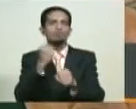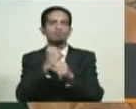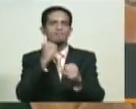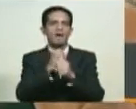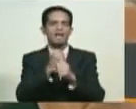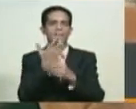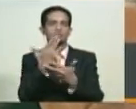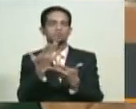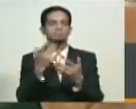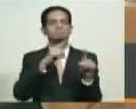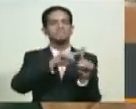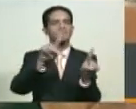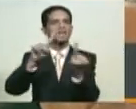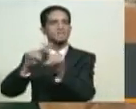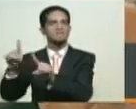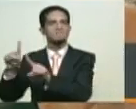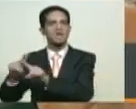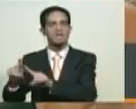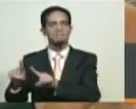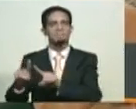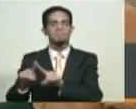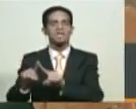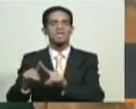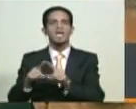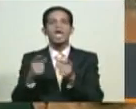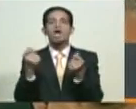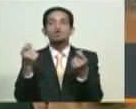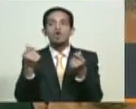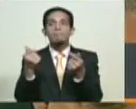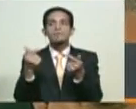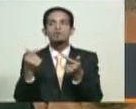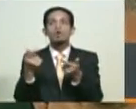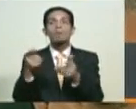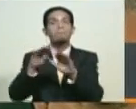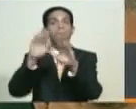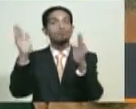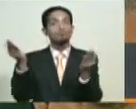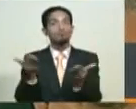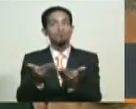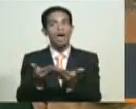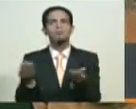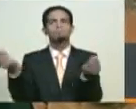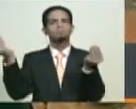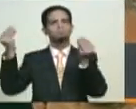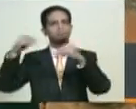polarización abierta de los factores económicos mundiales.